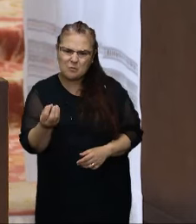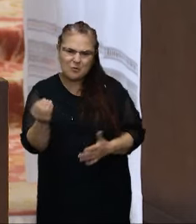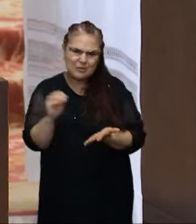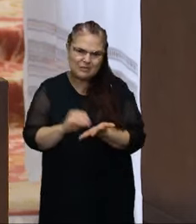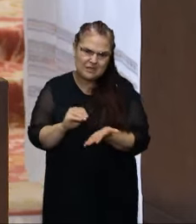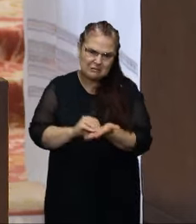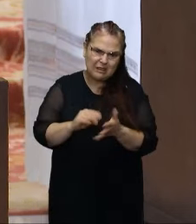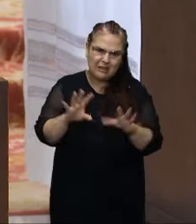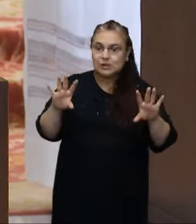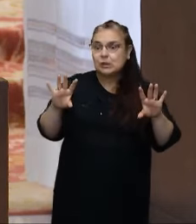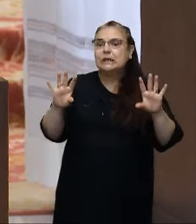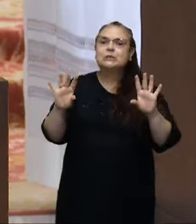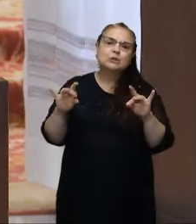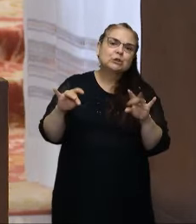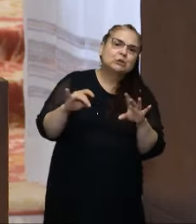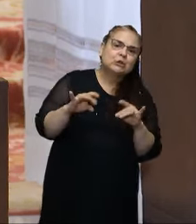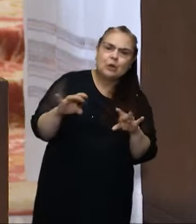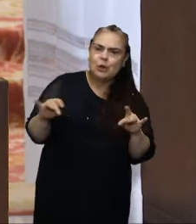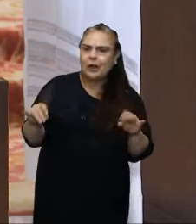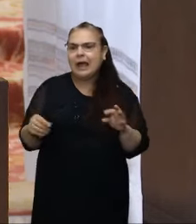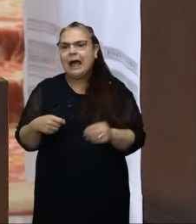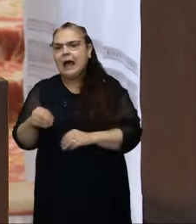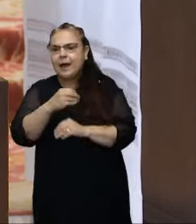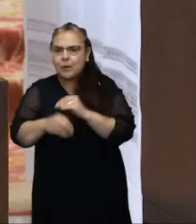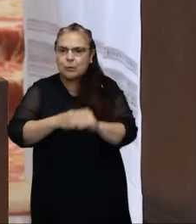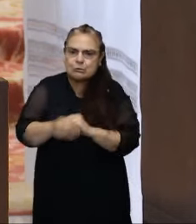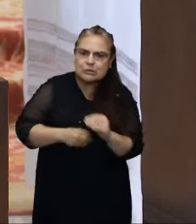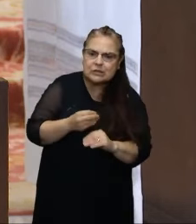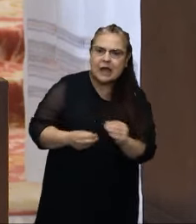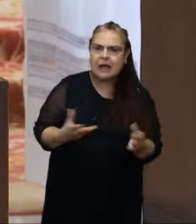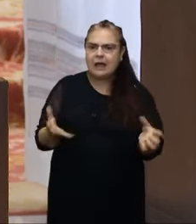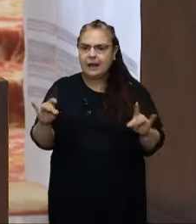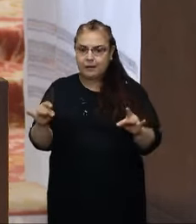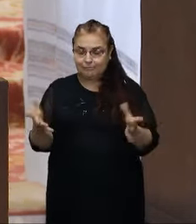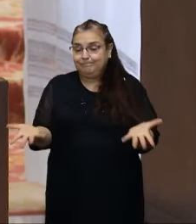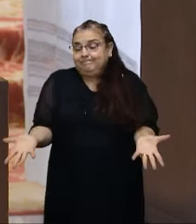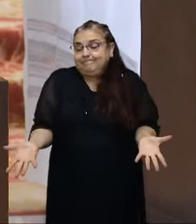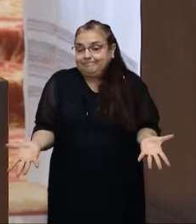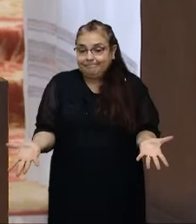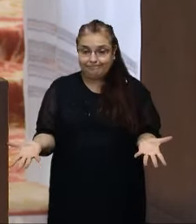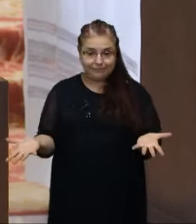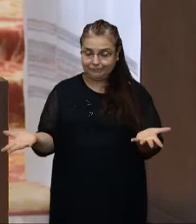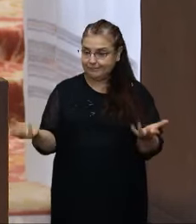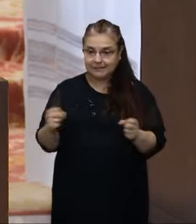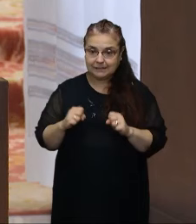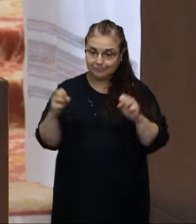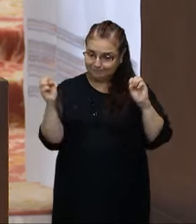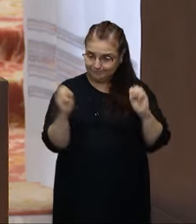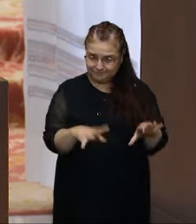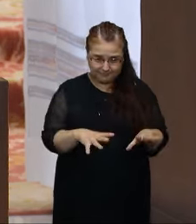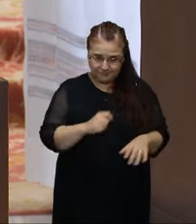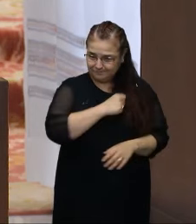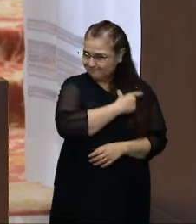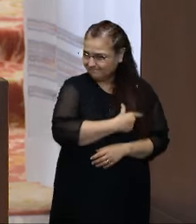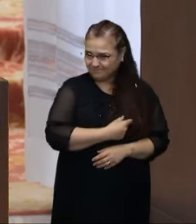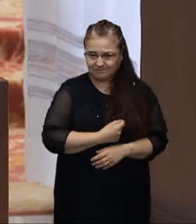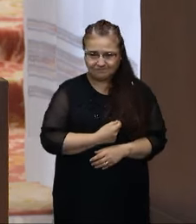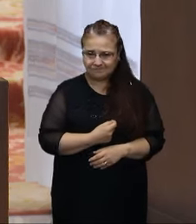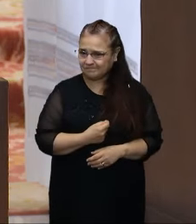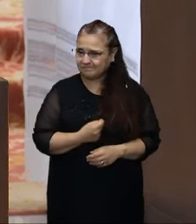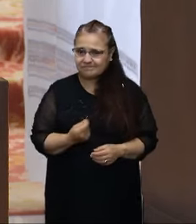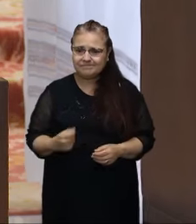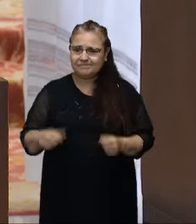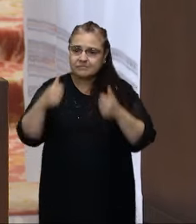tocar, palpar, contar, utilizar. Es el desapego del corazón del ser